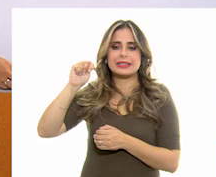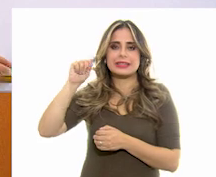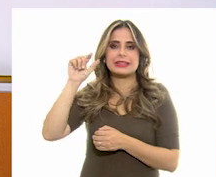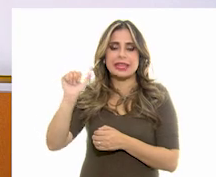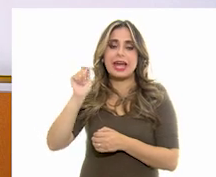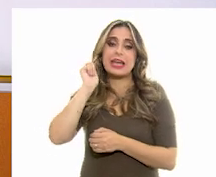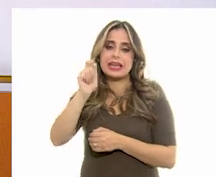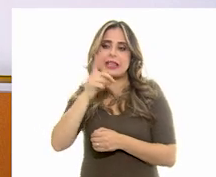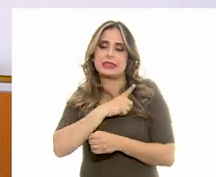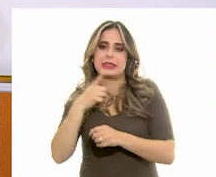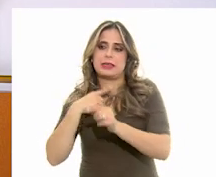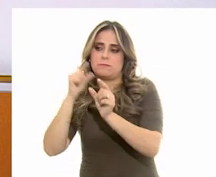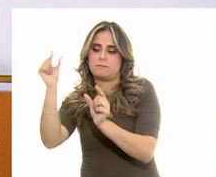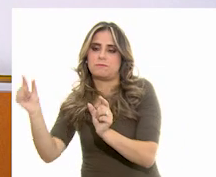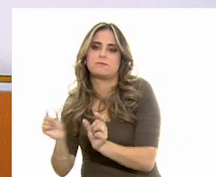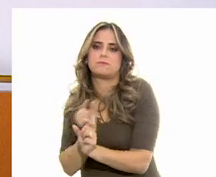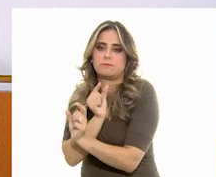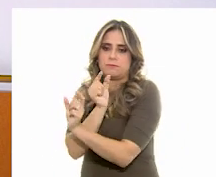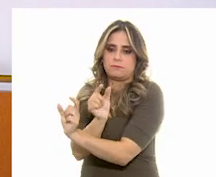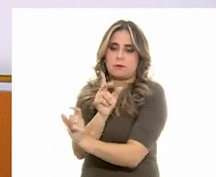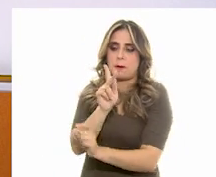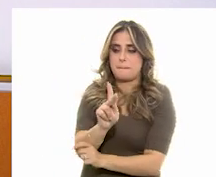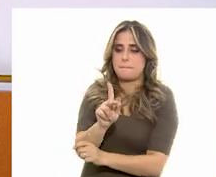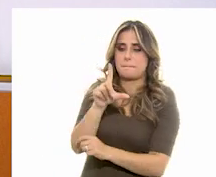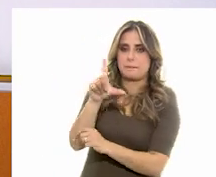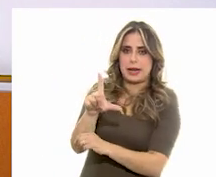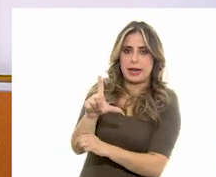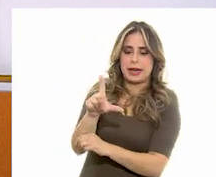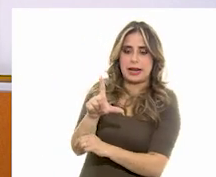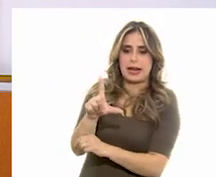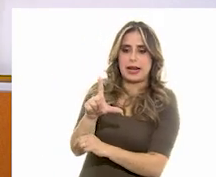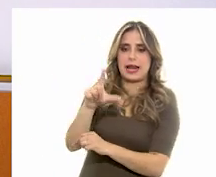lugar. Pa.